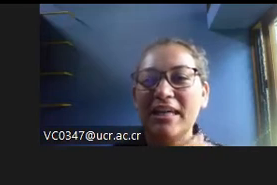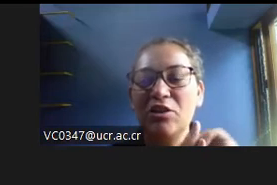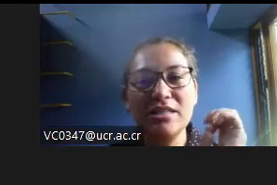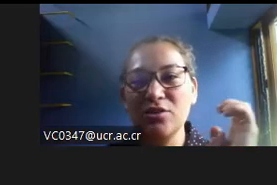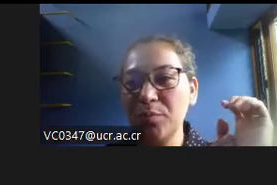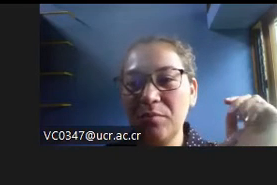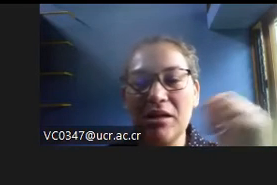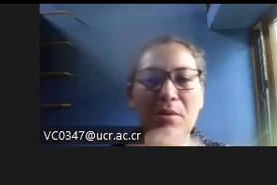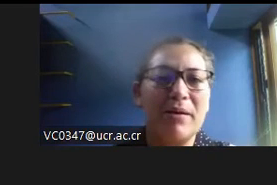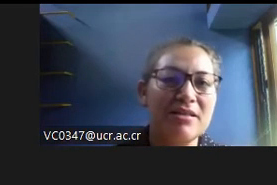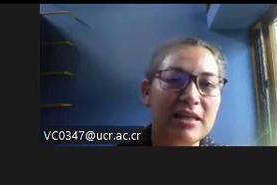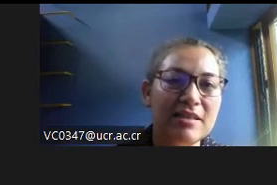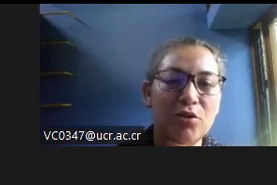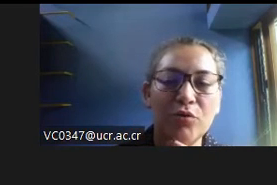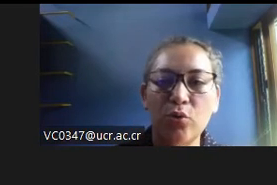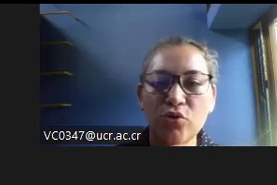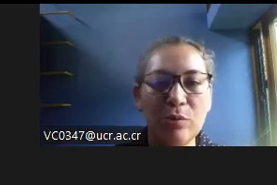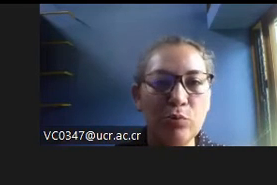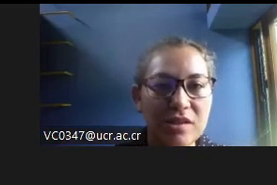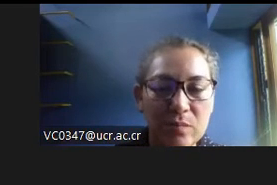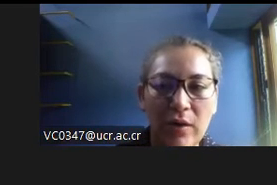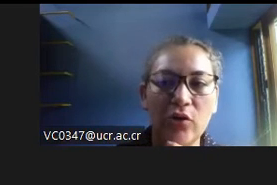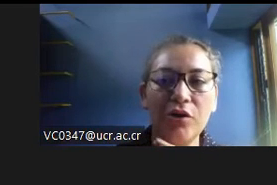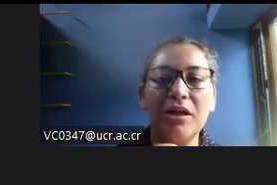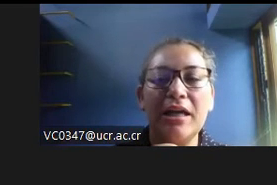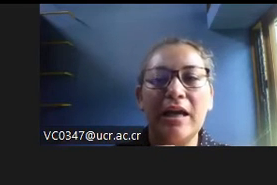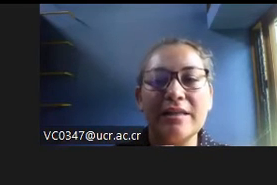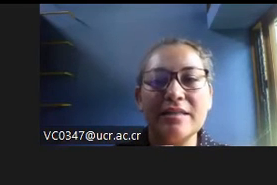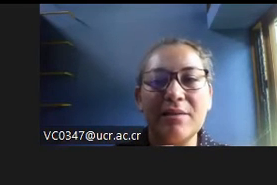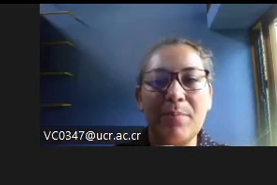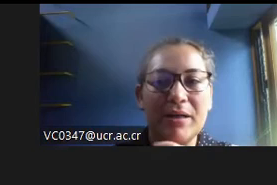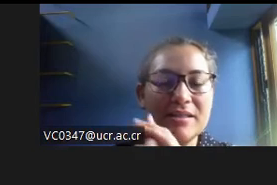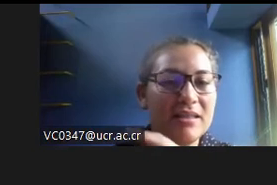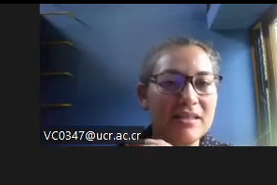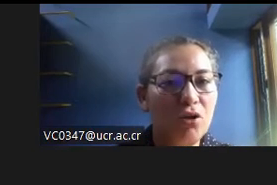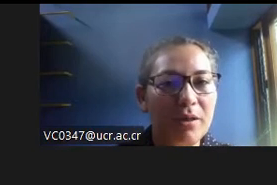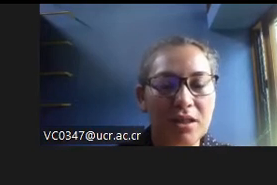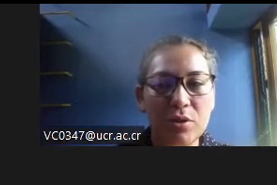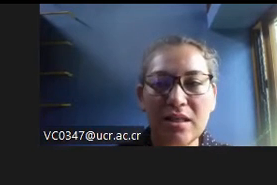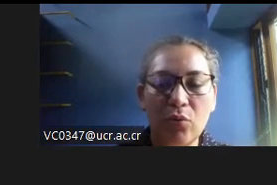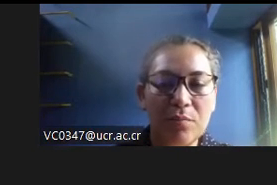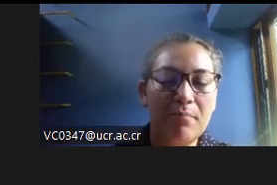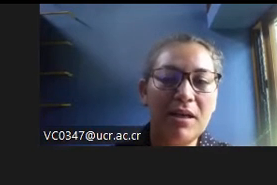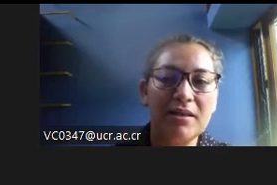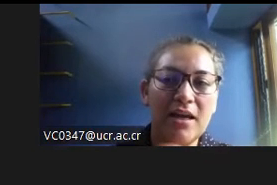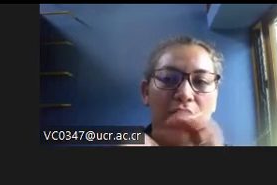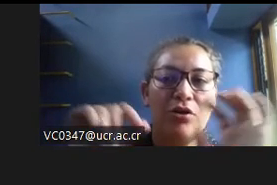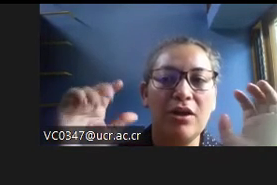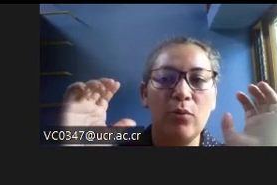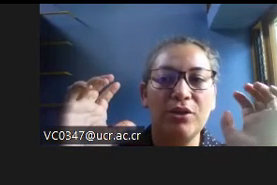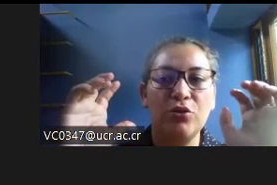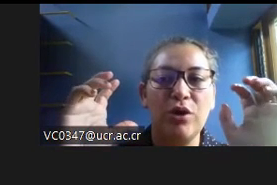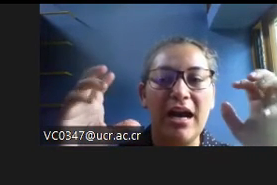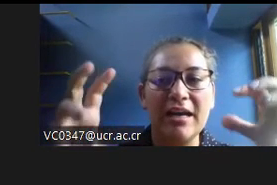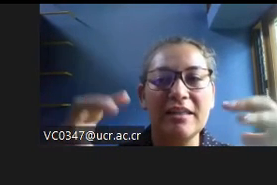preocupe. No, está súper bien y me parece que sería un recurso de muchísimo valor. Me parece que sí, el objetivo está muy bien planteado